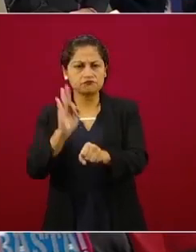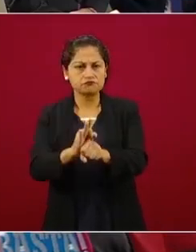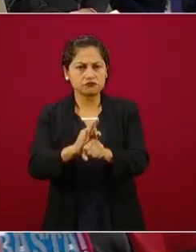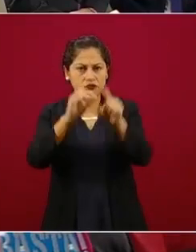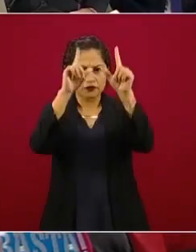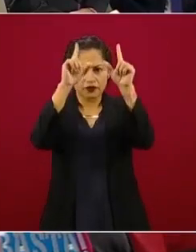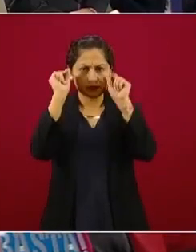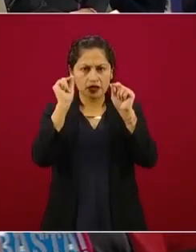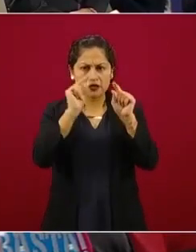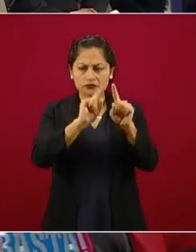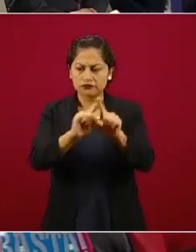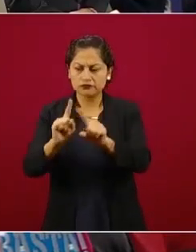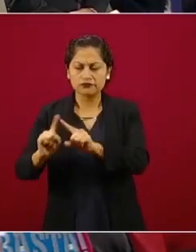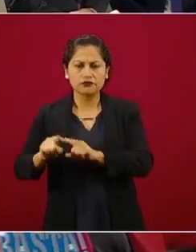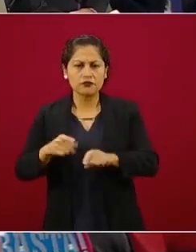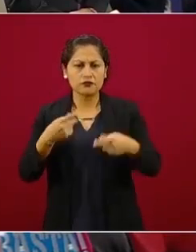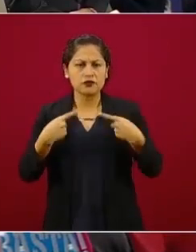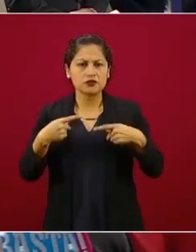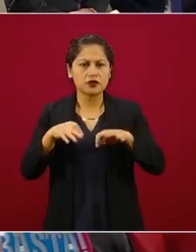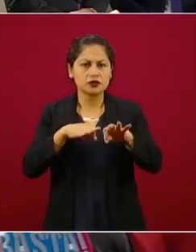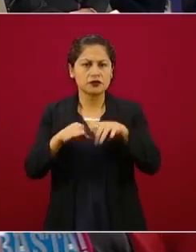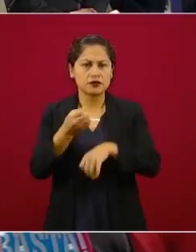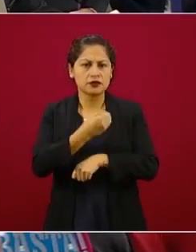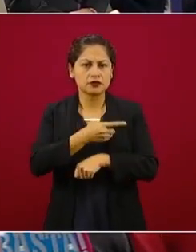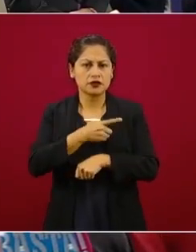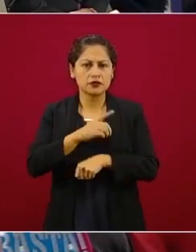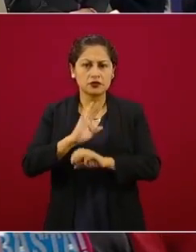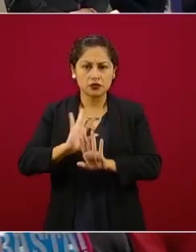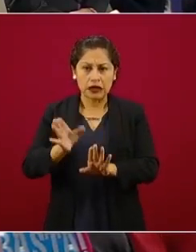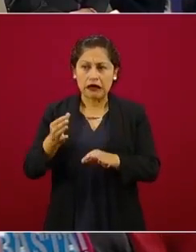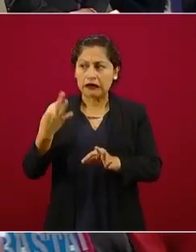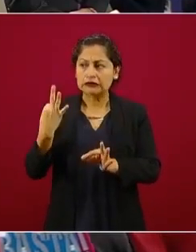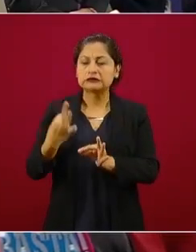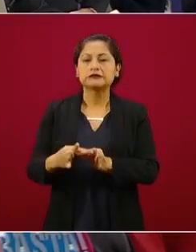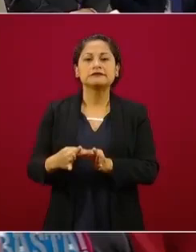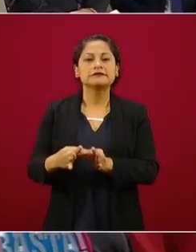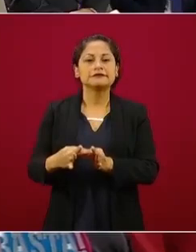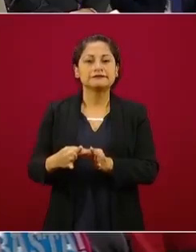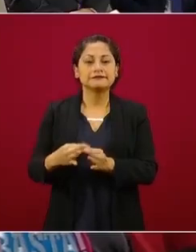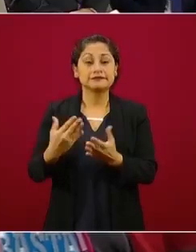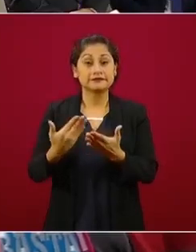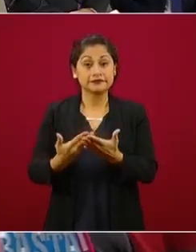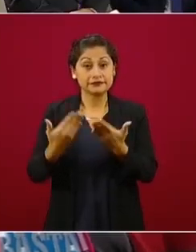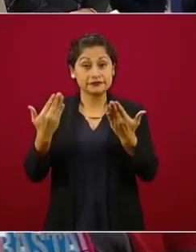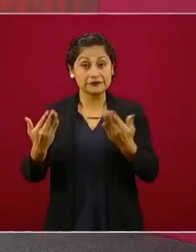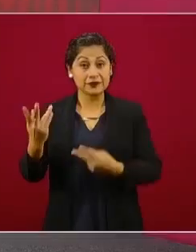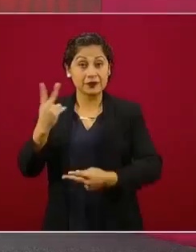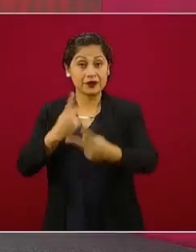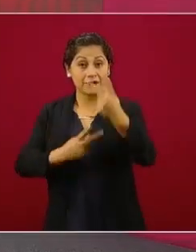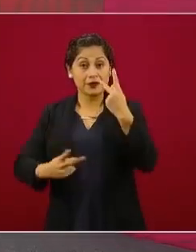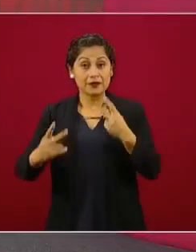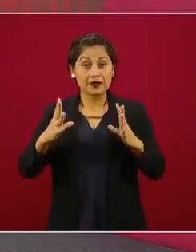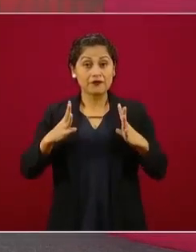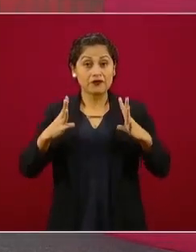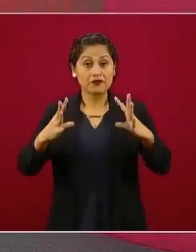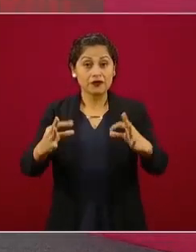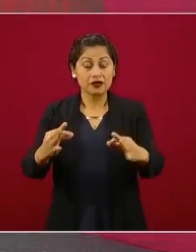ya están cumpliendo. Y ahora la Fundación Teletón.